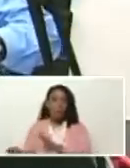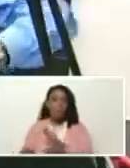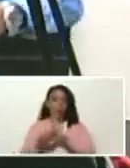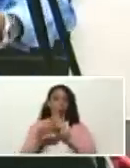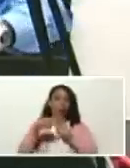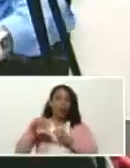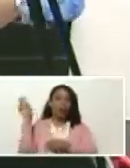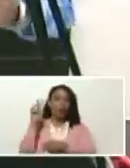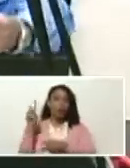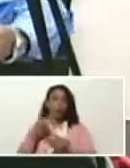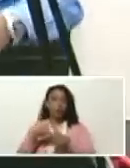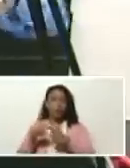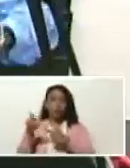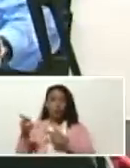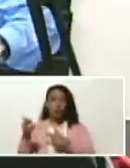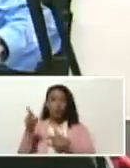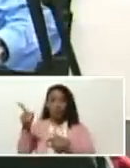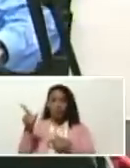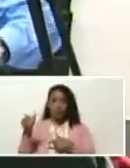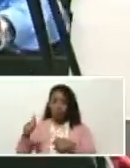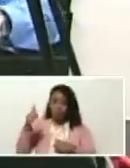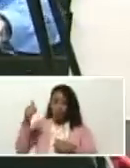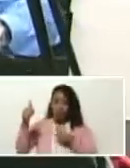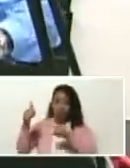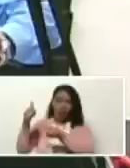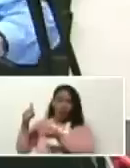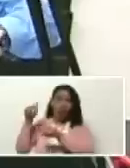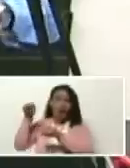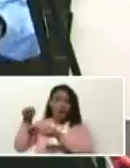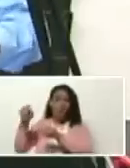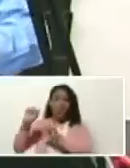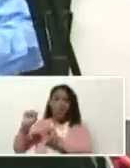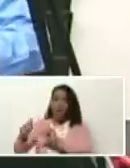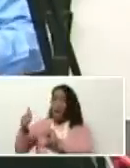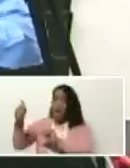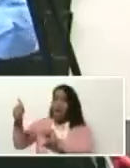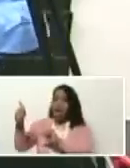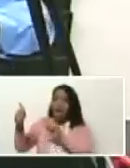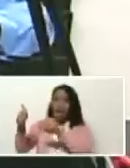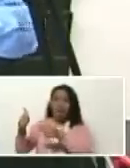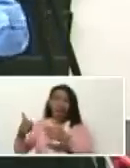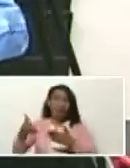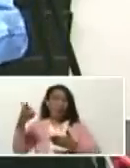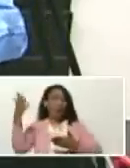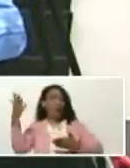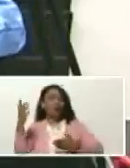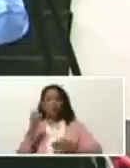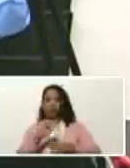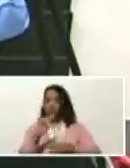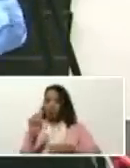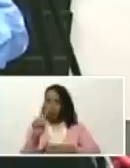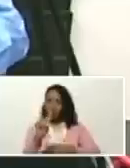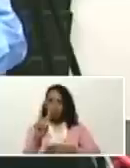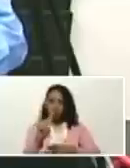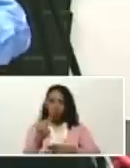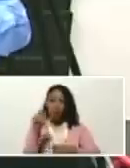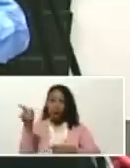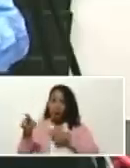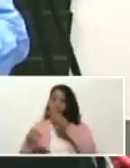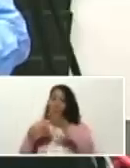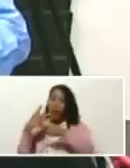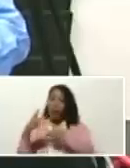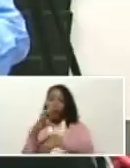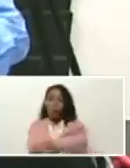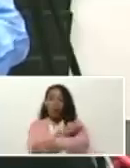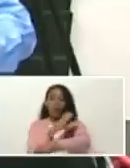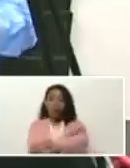entonces que ellos son los papaupas que ellos son la última Pepsi Cola del desierto no no no son unos políticos de